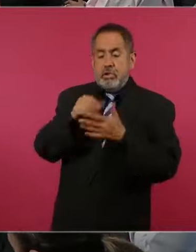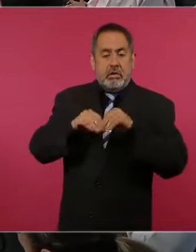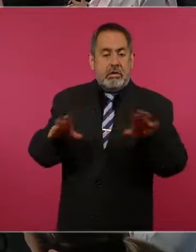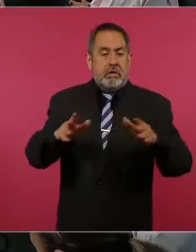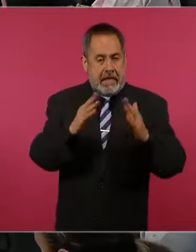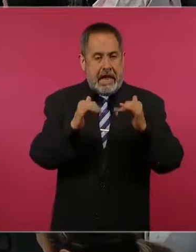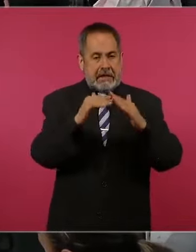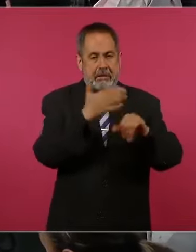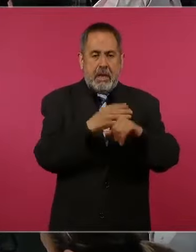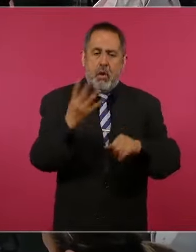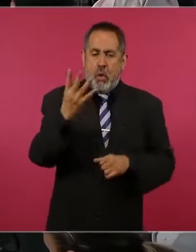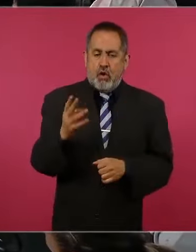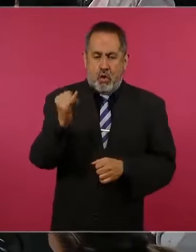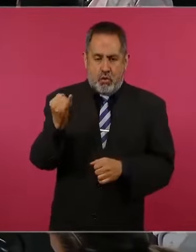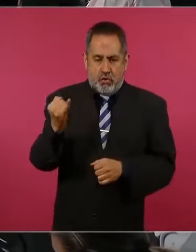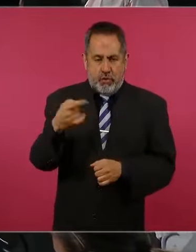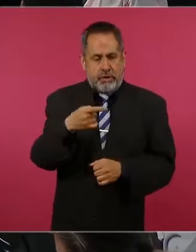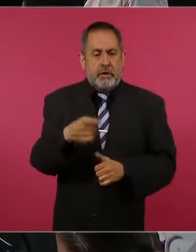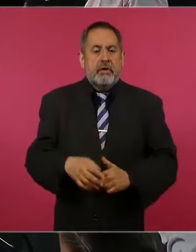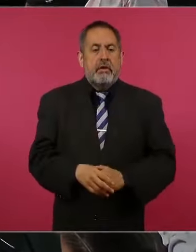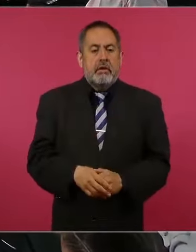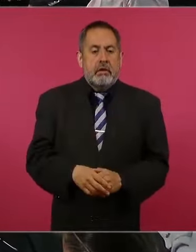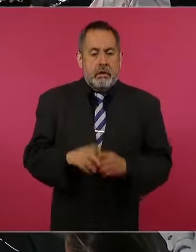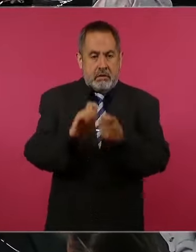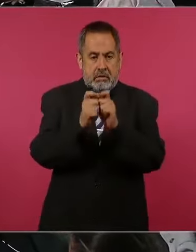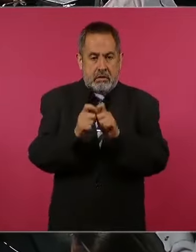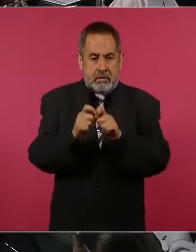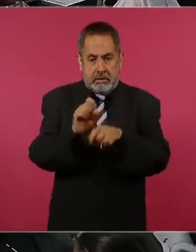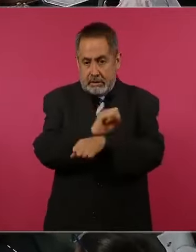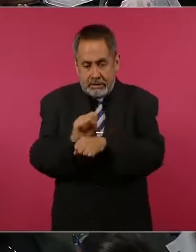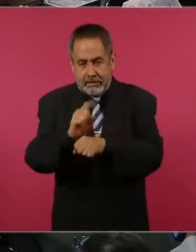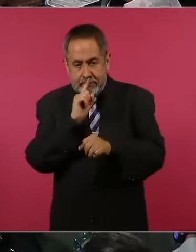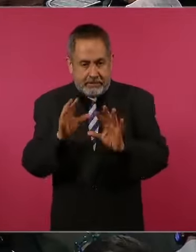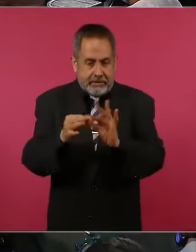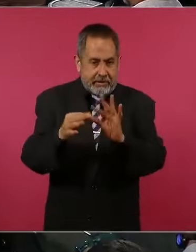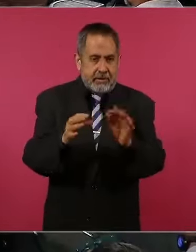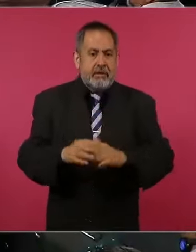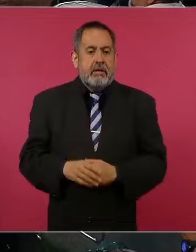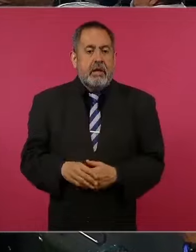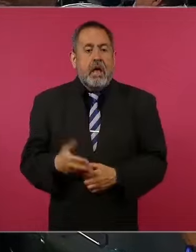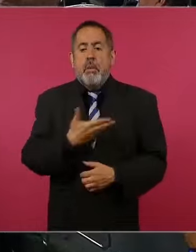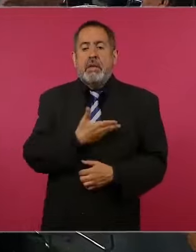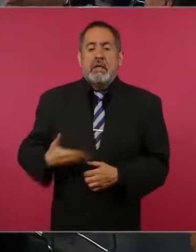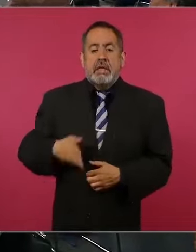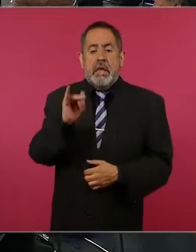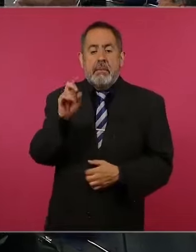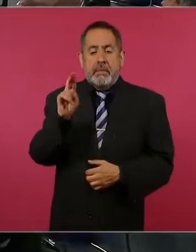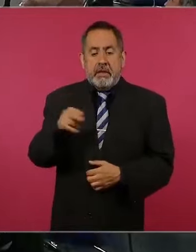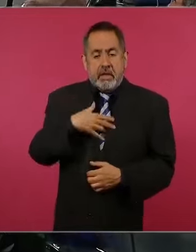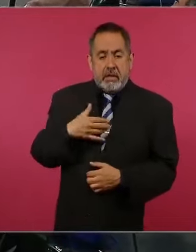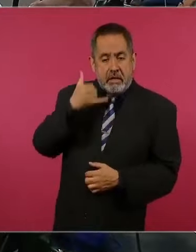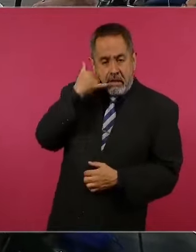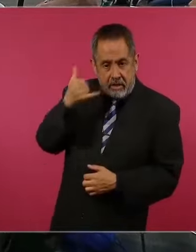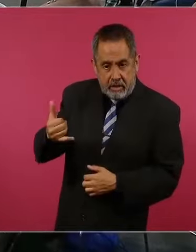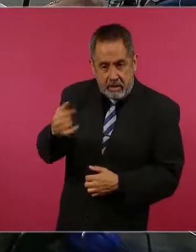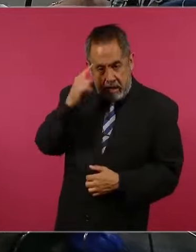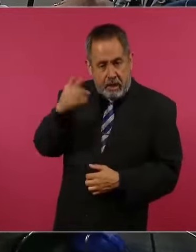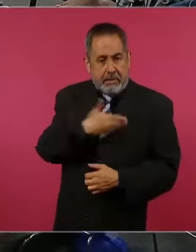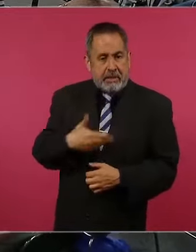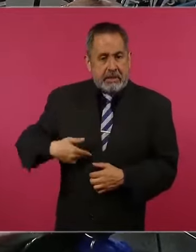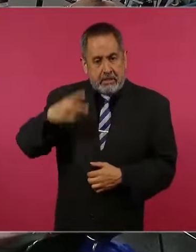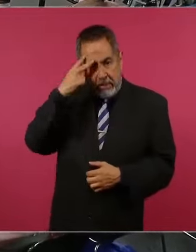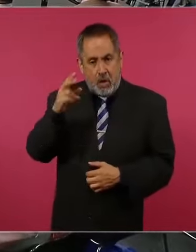Casa Blanca, 4 de junio. La traducción simple, porque no, es el presidente Joe Biden llamó al presidente de